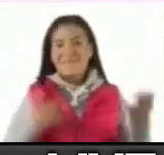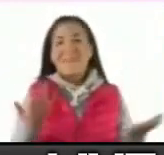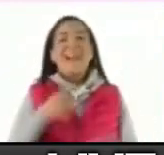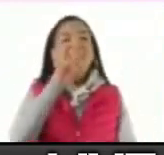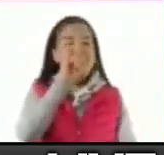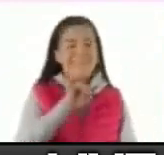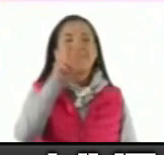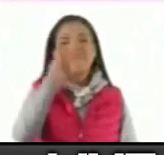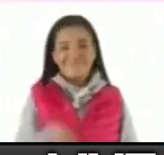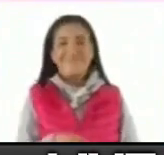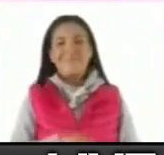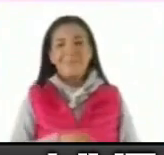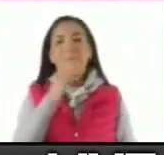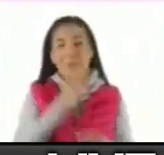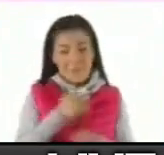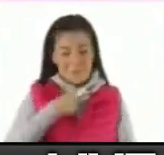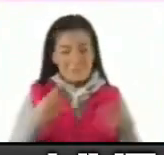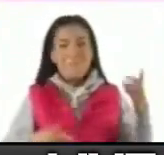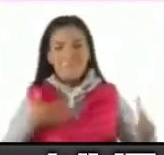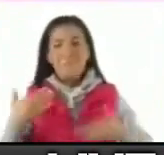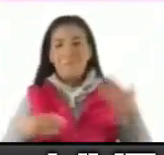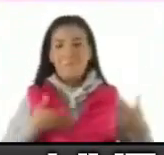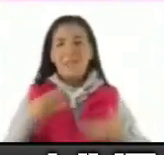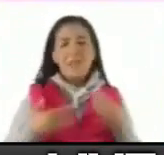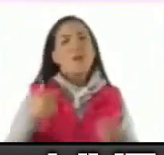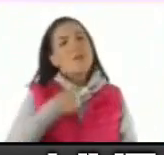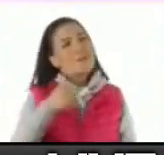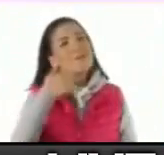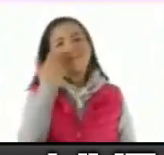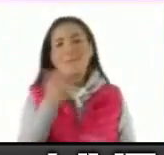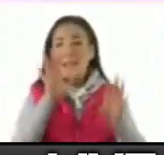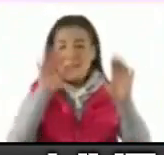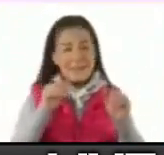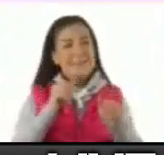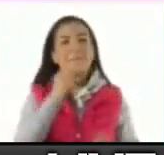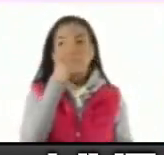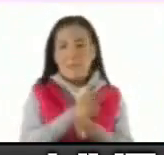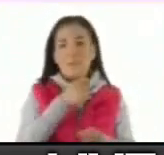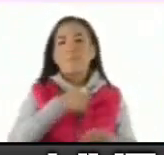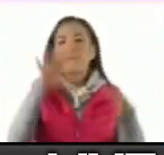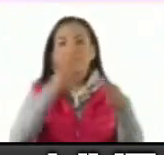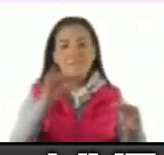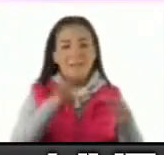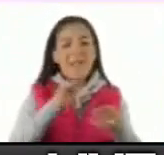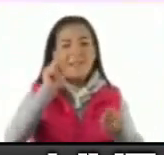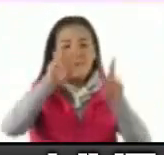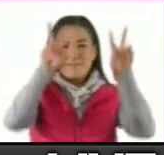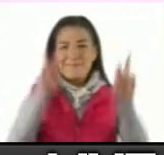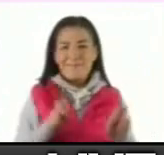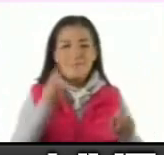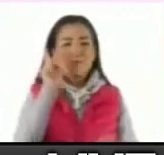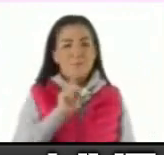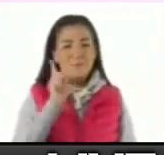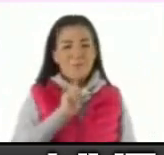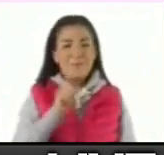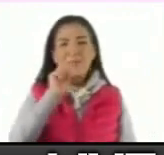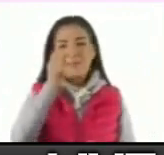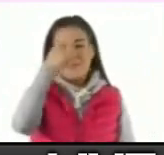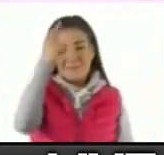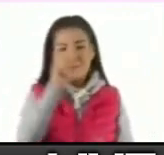cierto. Me divertí mucho. Y no me quiero despedir sin dejarles esta frase de la escritora británica J.K.